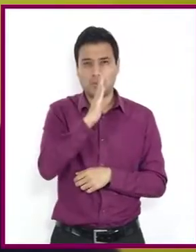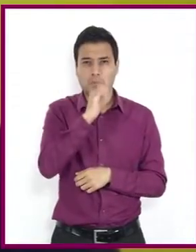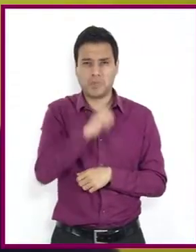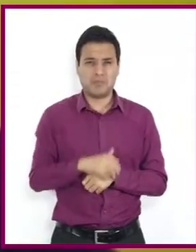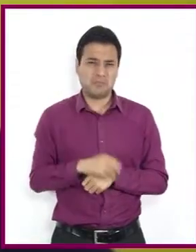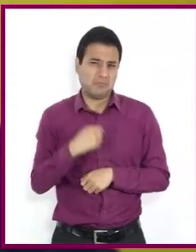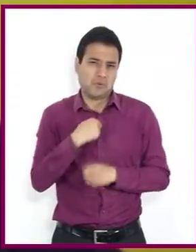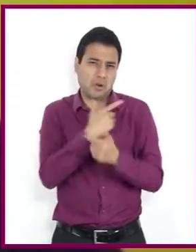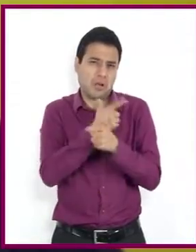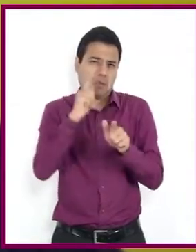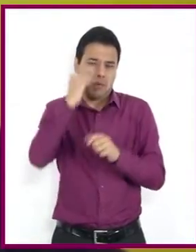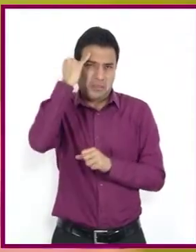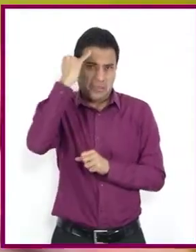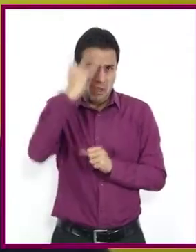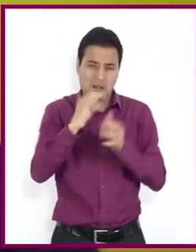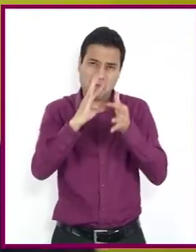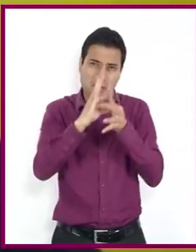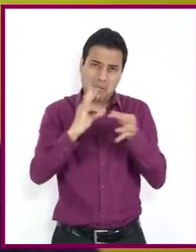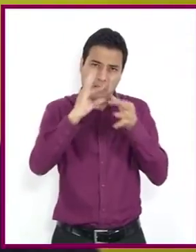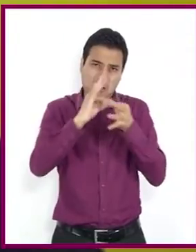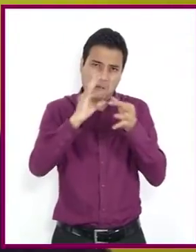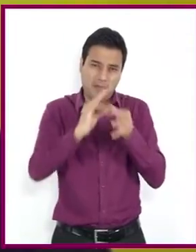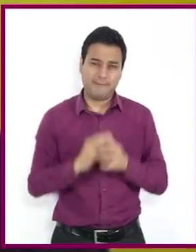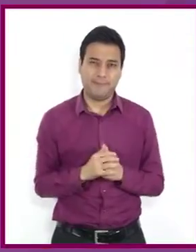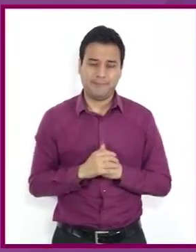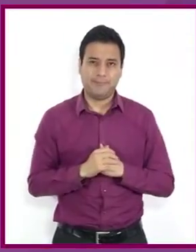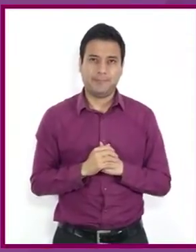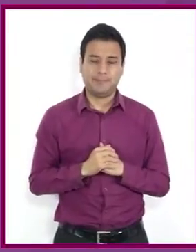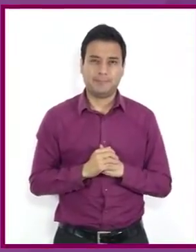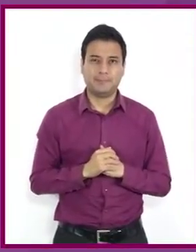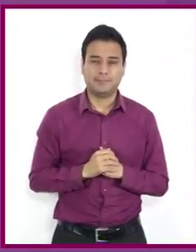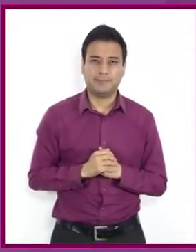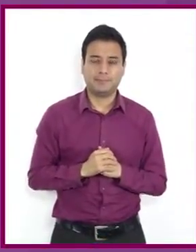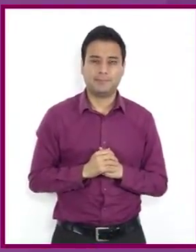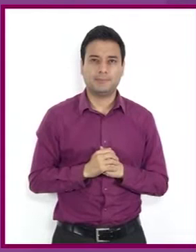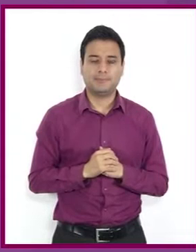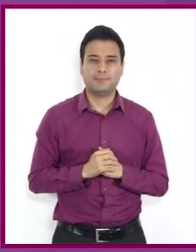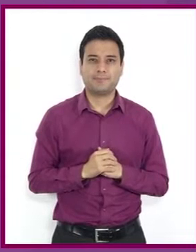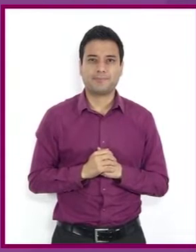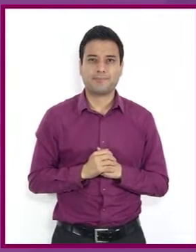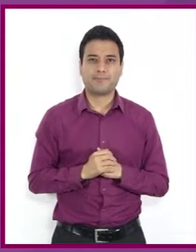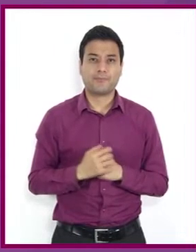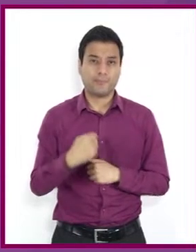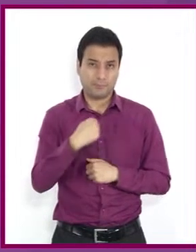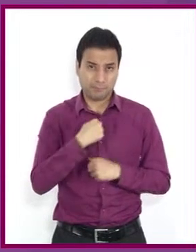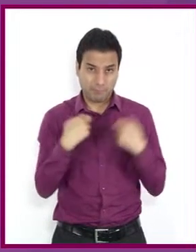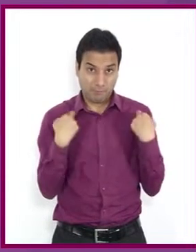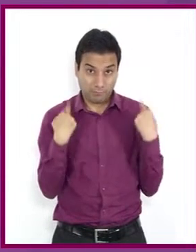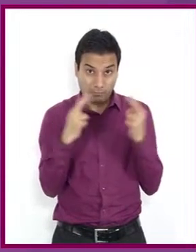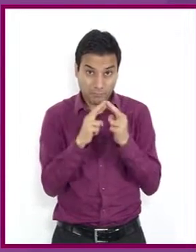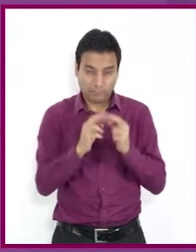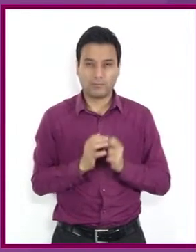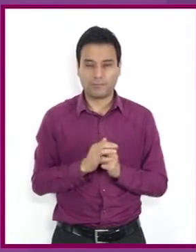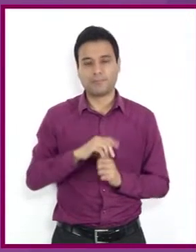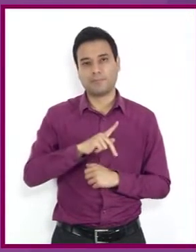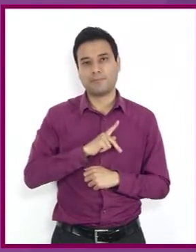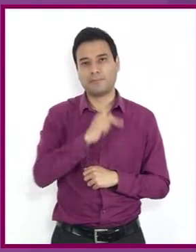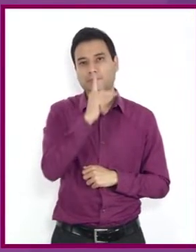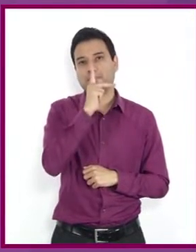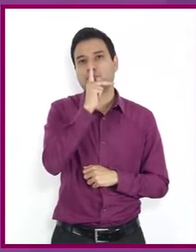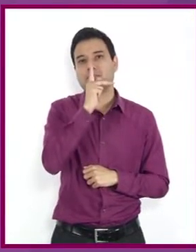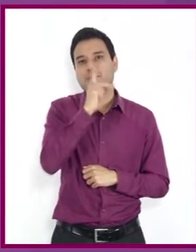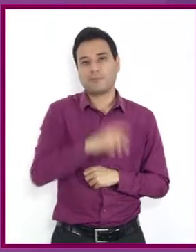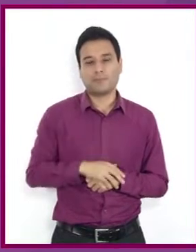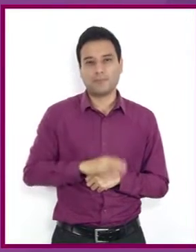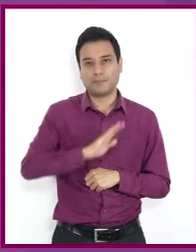total para poder expresar mis ideas. Mientras estaba ahí, murió mi papá. Tuve que